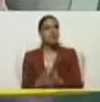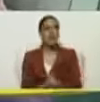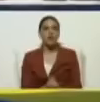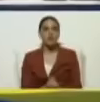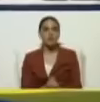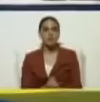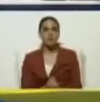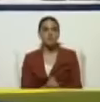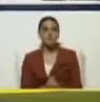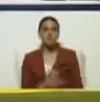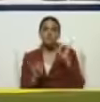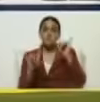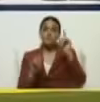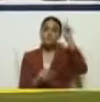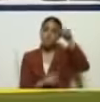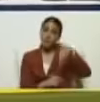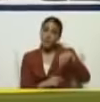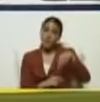Y